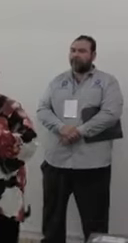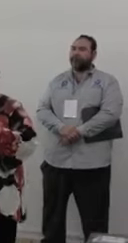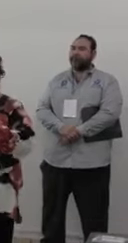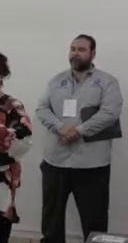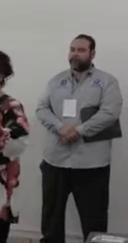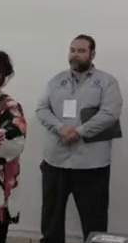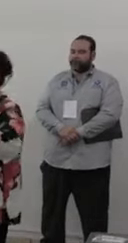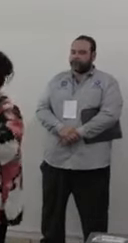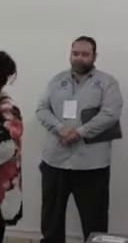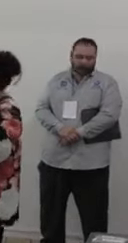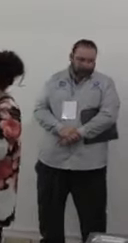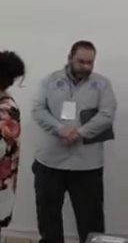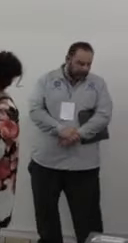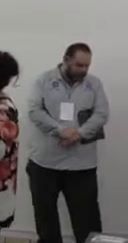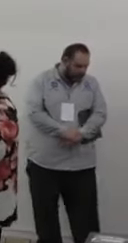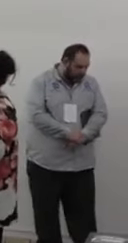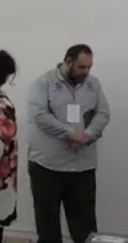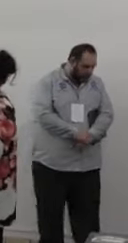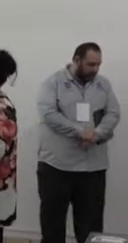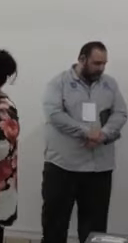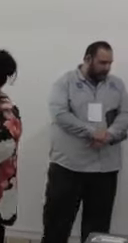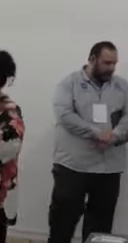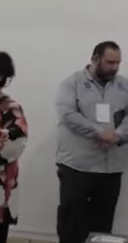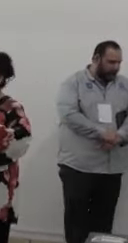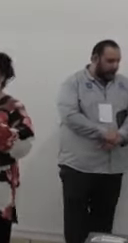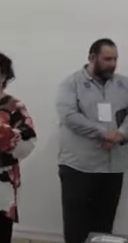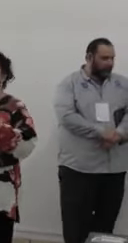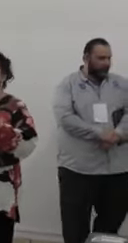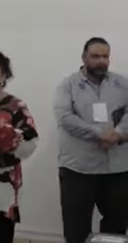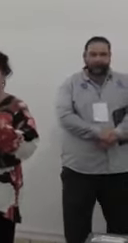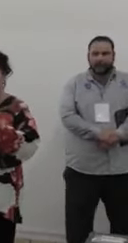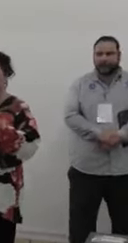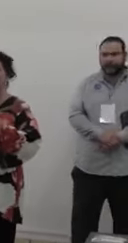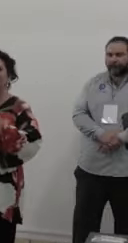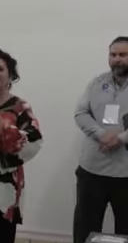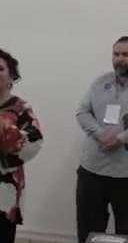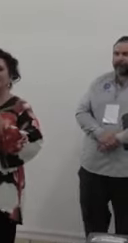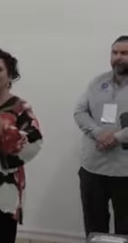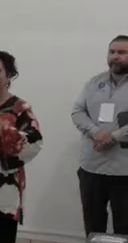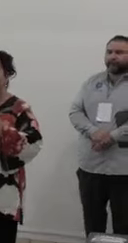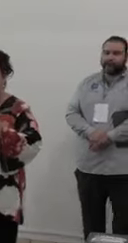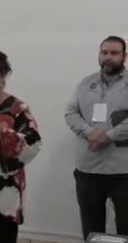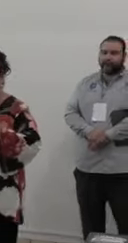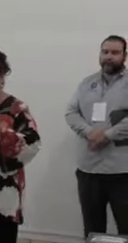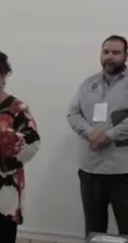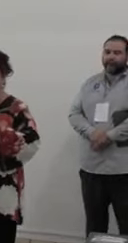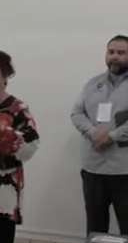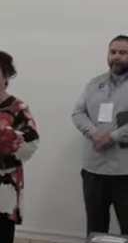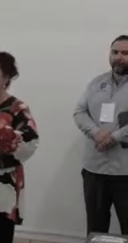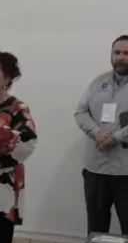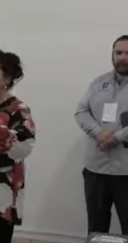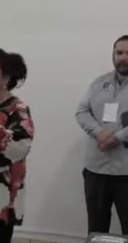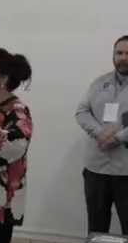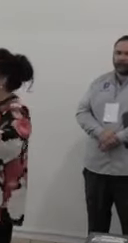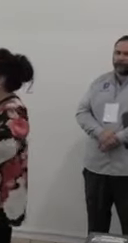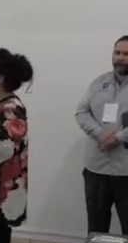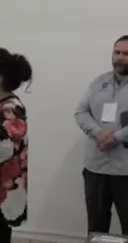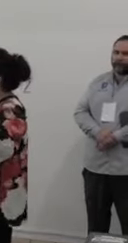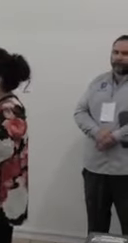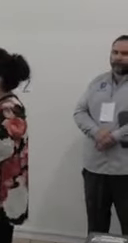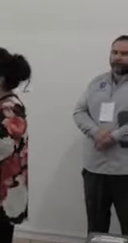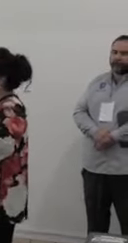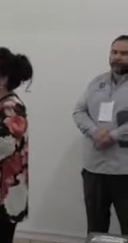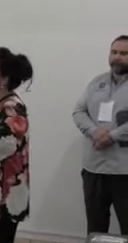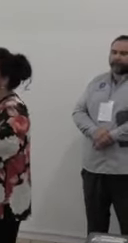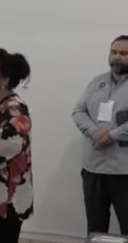sector empresarial, académico, en el gobierno, desde la familia, los emprendimientos. Y